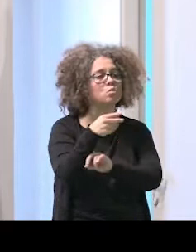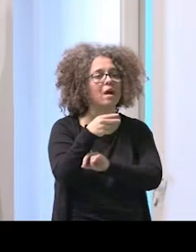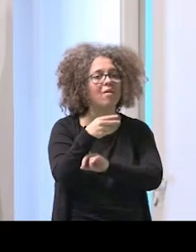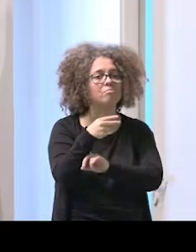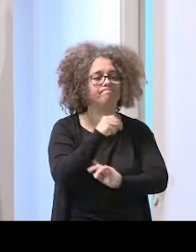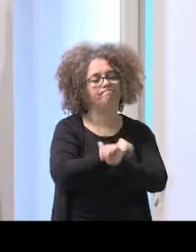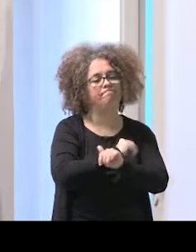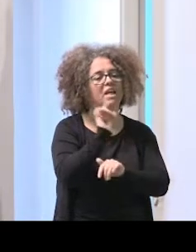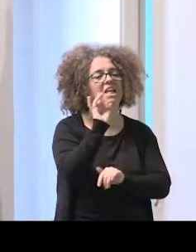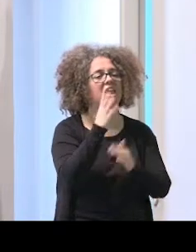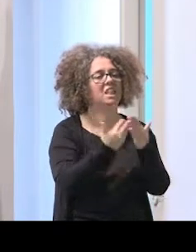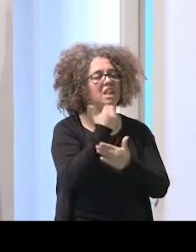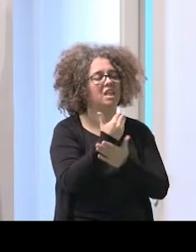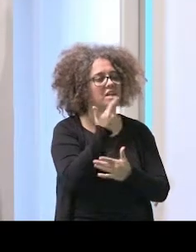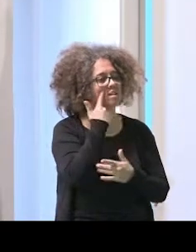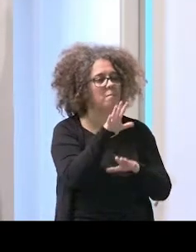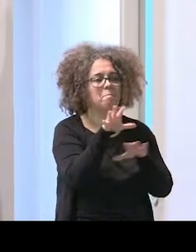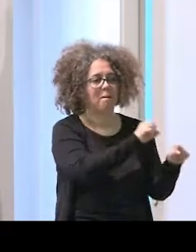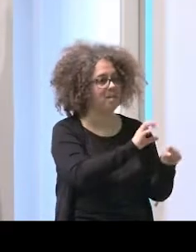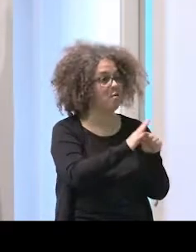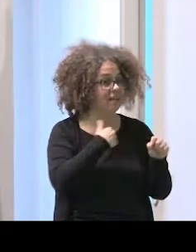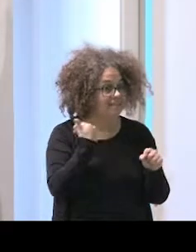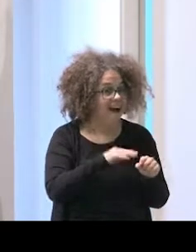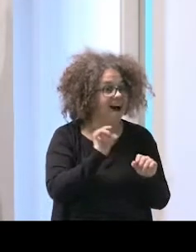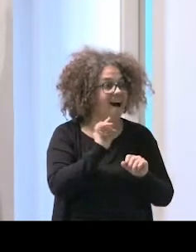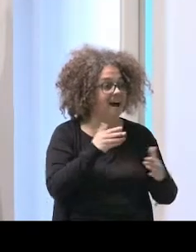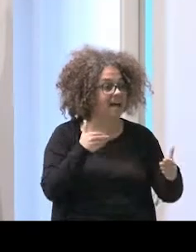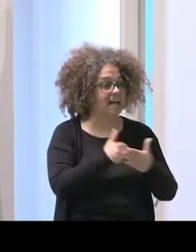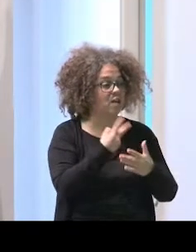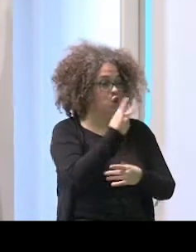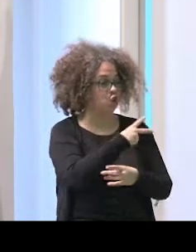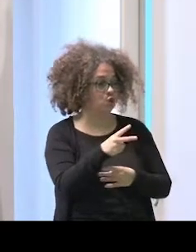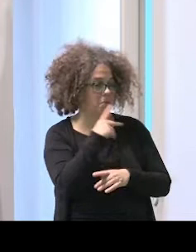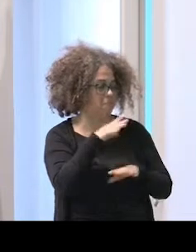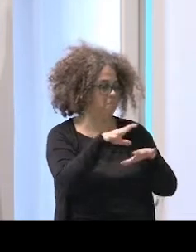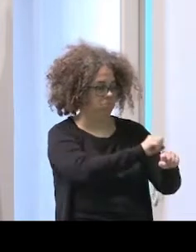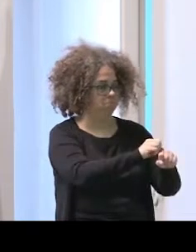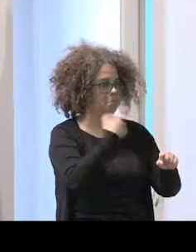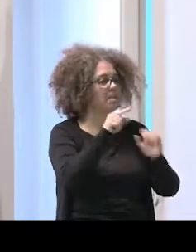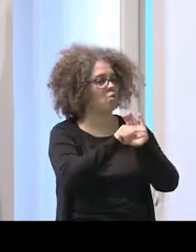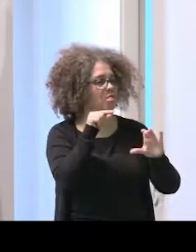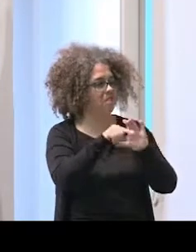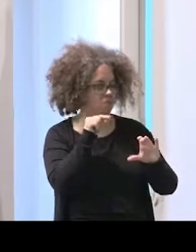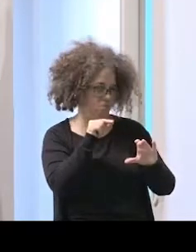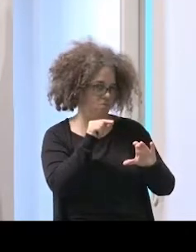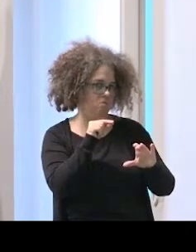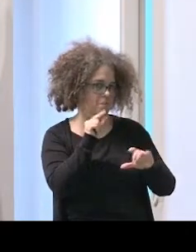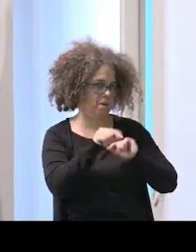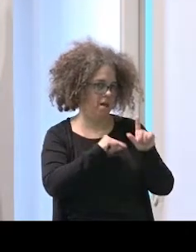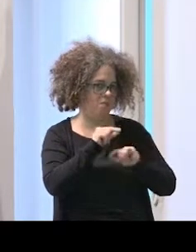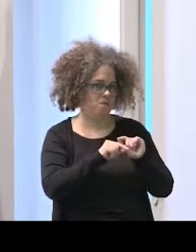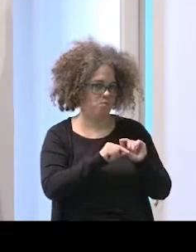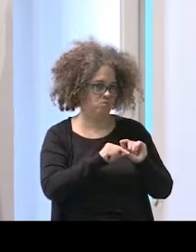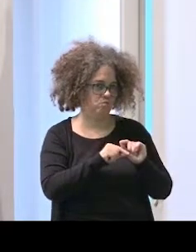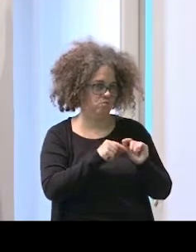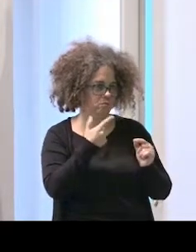días. Porque así, a los 15 días, pides un citomegalovirus. Si no pasa, pides un citomegalovirus en saliva o en orina, lo que mejor te